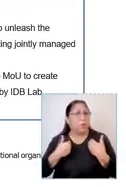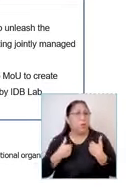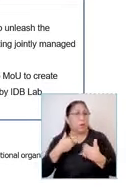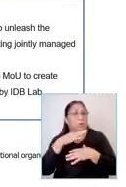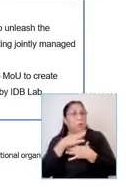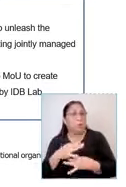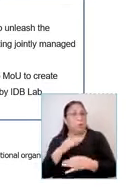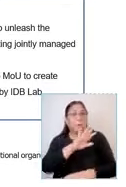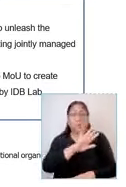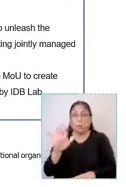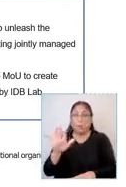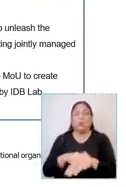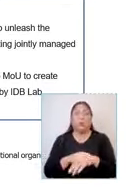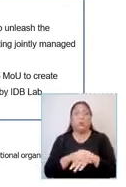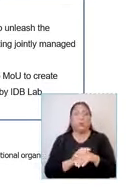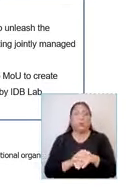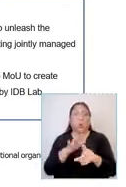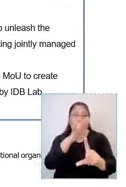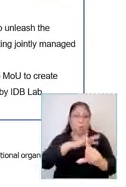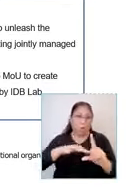startup.